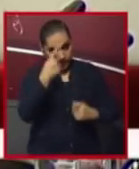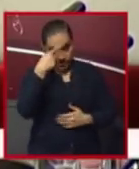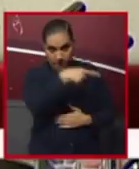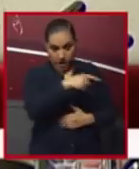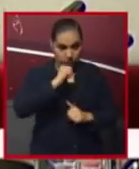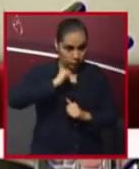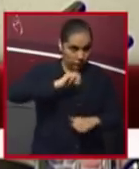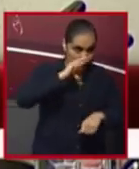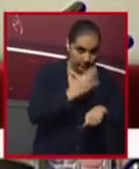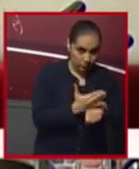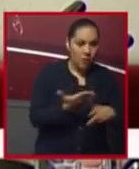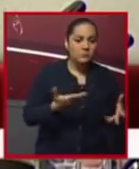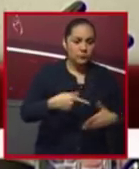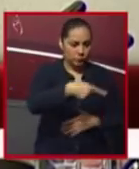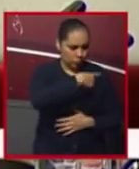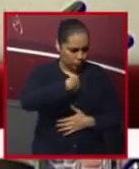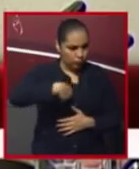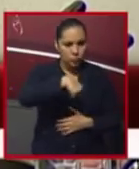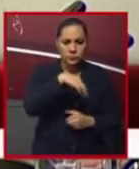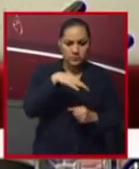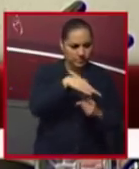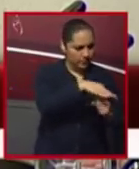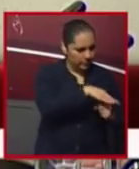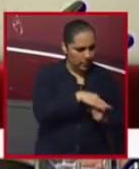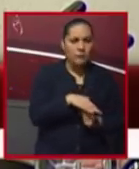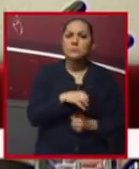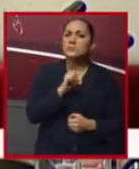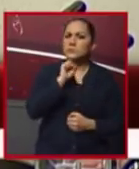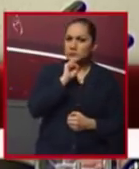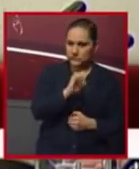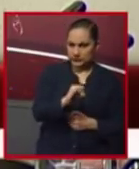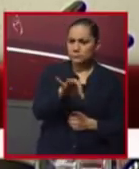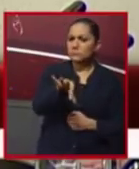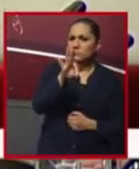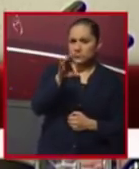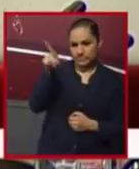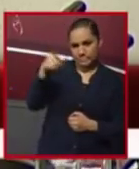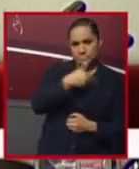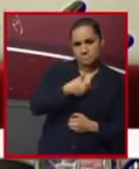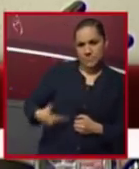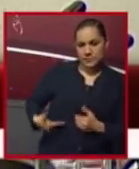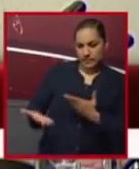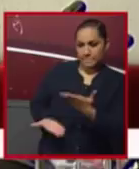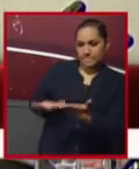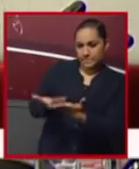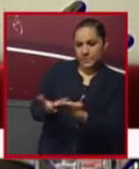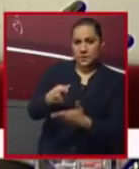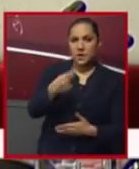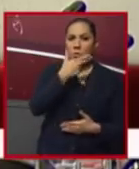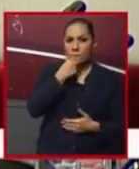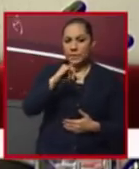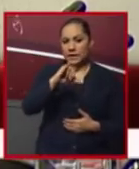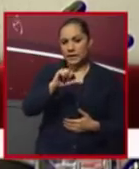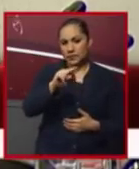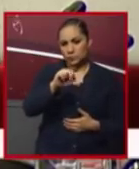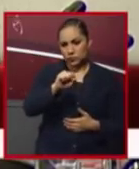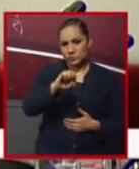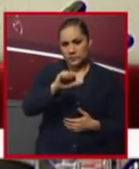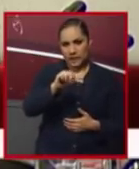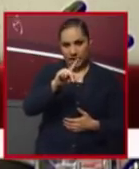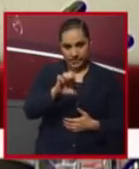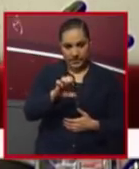Mexicanos, ratifica el nombramiento expedido por el Poder Ejecutivo Federal a favor del ciudadano Jesús Seade Curi